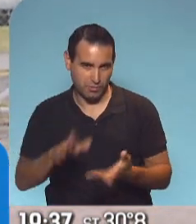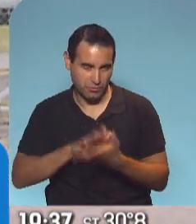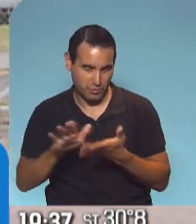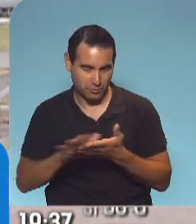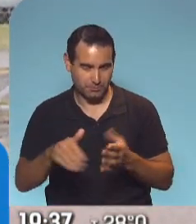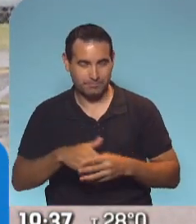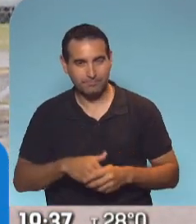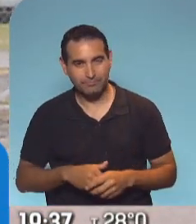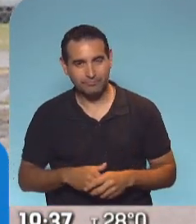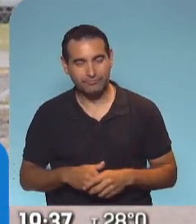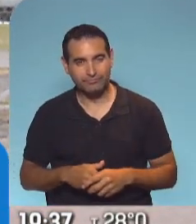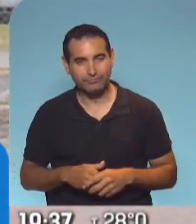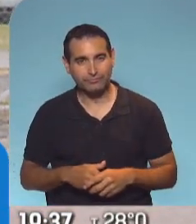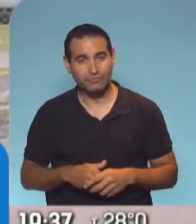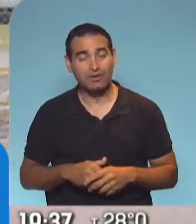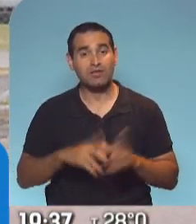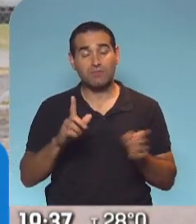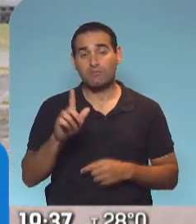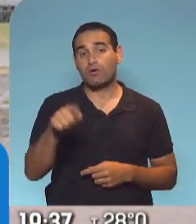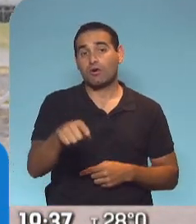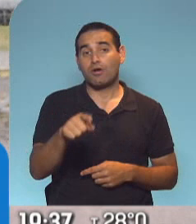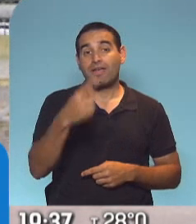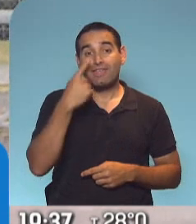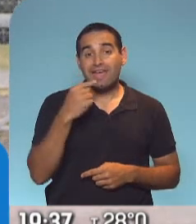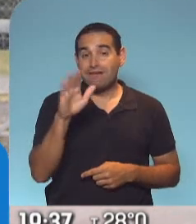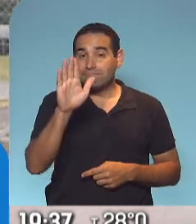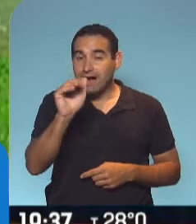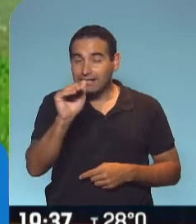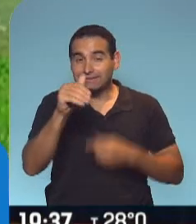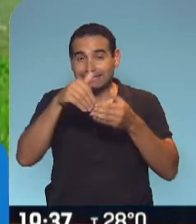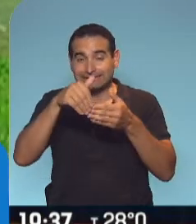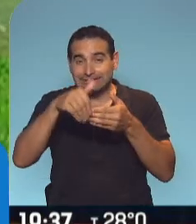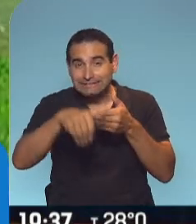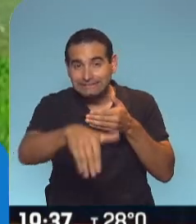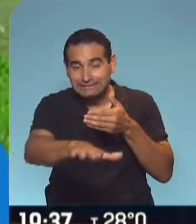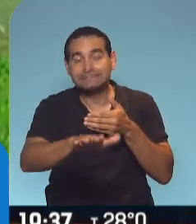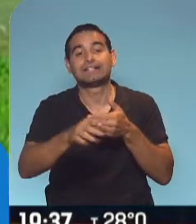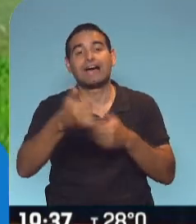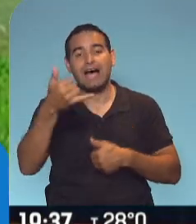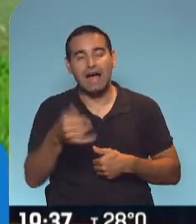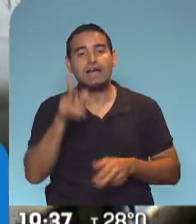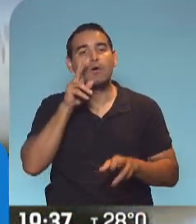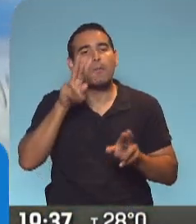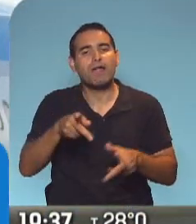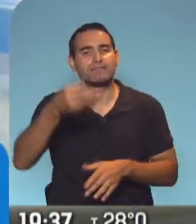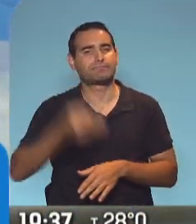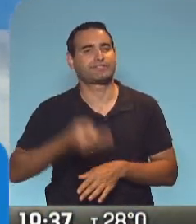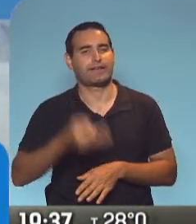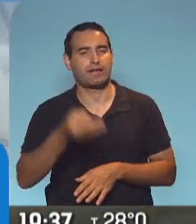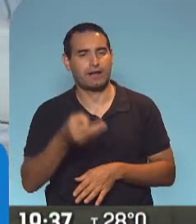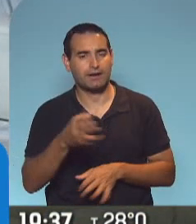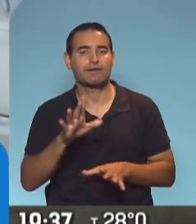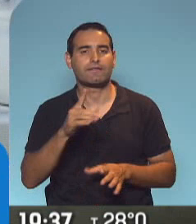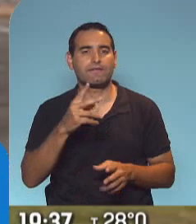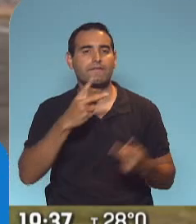momento. A partir del martes se realizarán operaciones especiales en